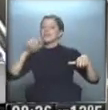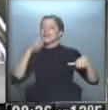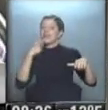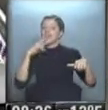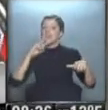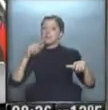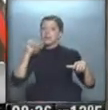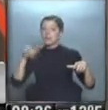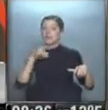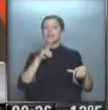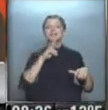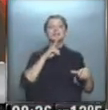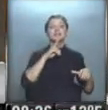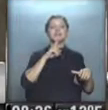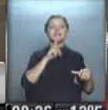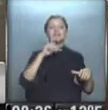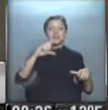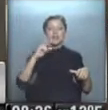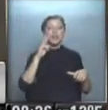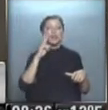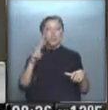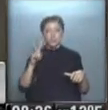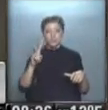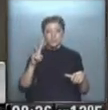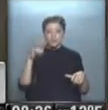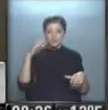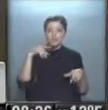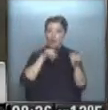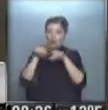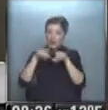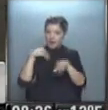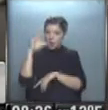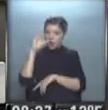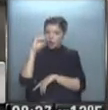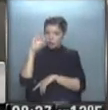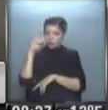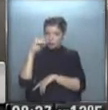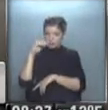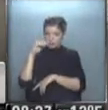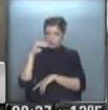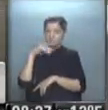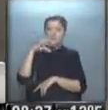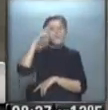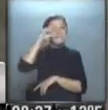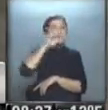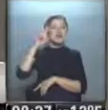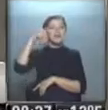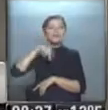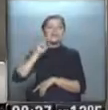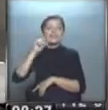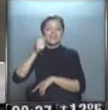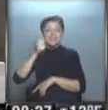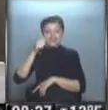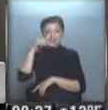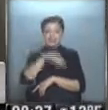2000. Carrera nocturna y la victoria del tandilense Lionel Pernía con su Renault Fluence.